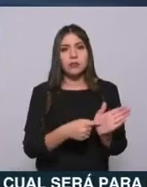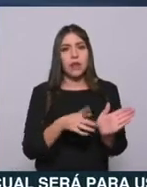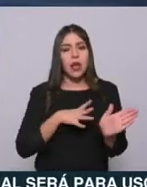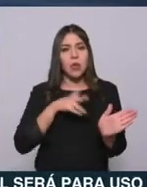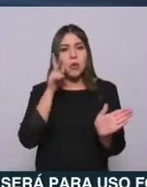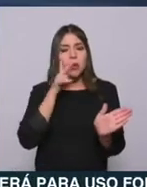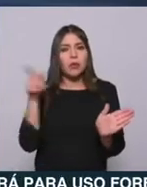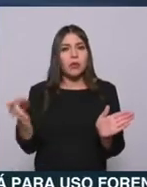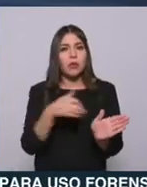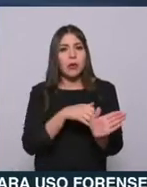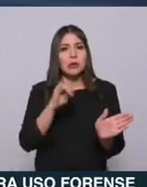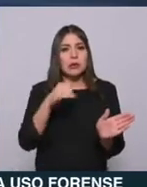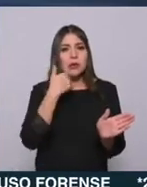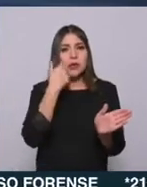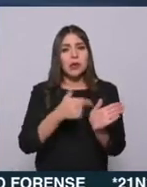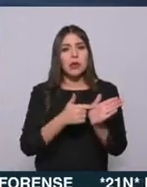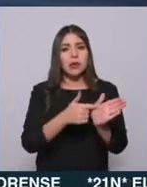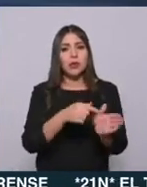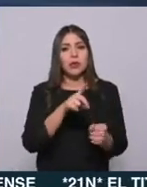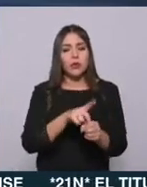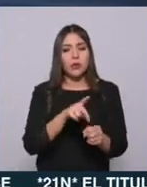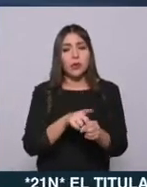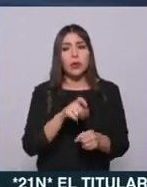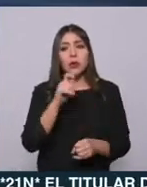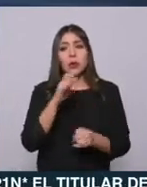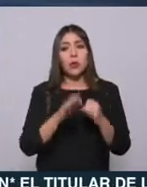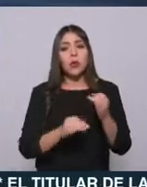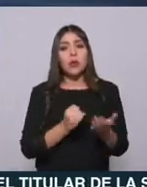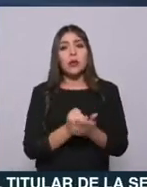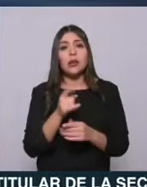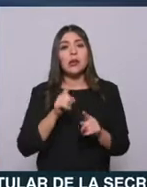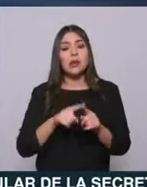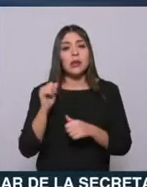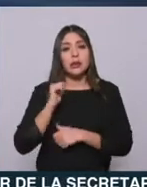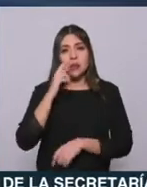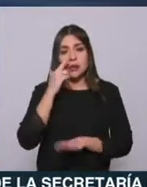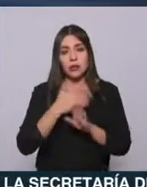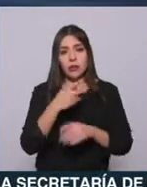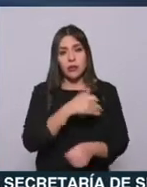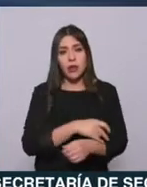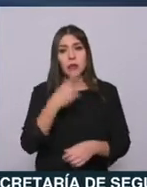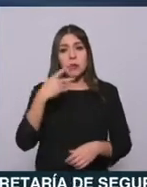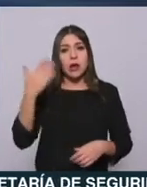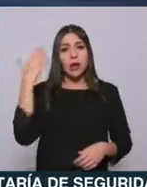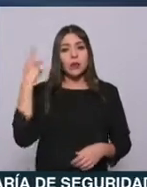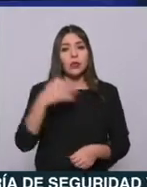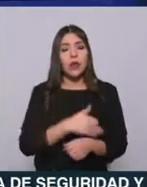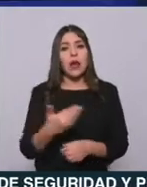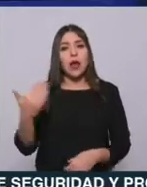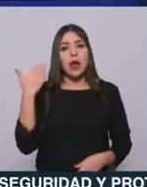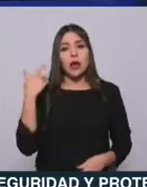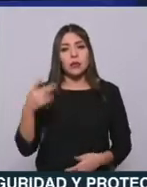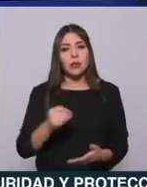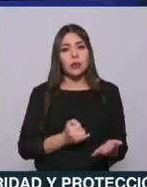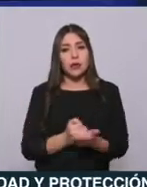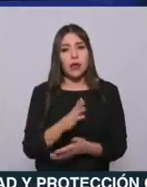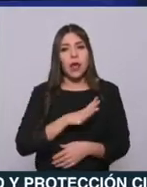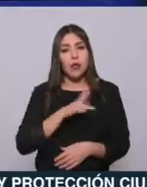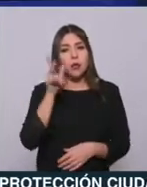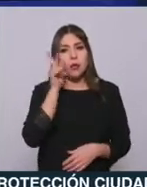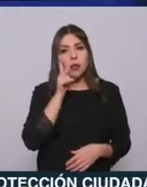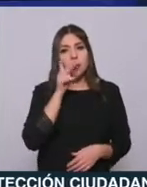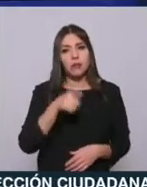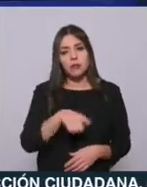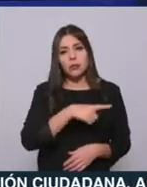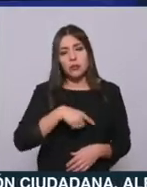vida decidió donar. La última decisión la tienen ustedes, sin embargo, su familiar lo decidió antes y esta es la prueba. Para nosotros